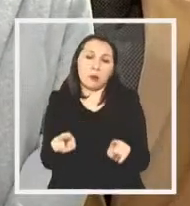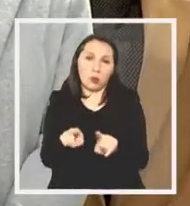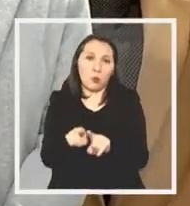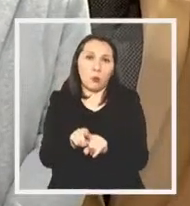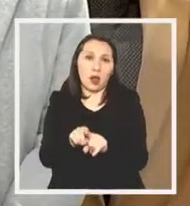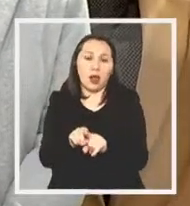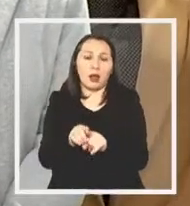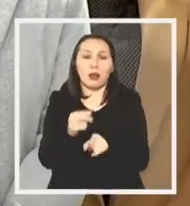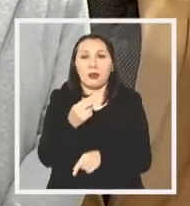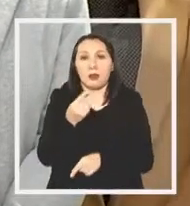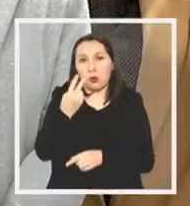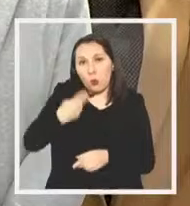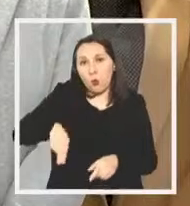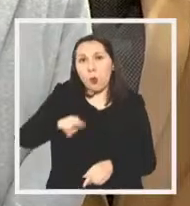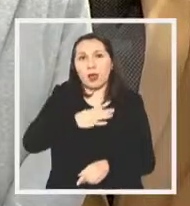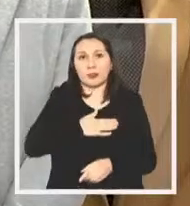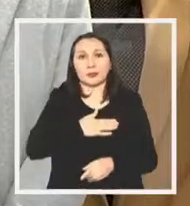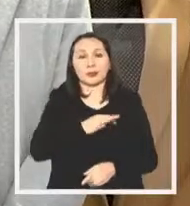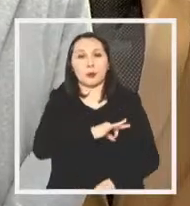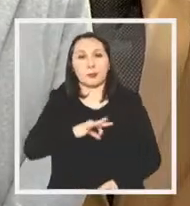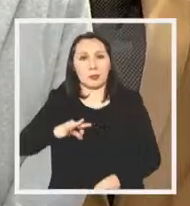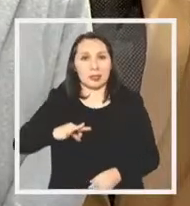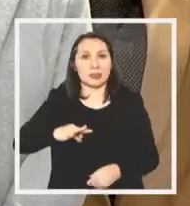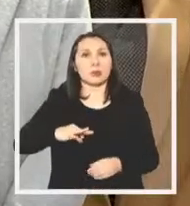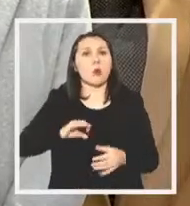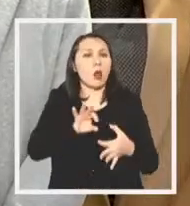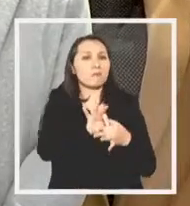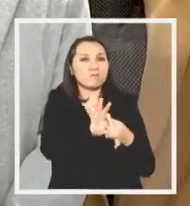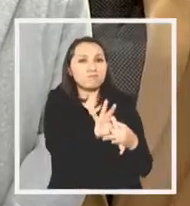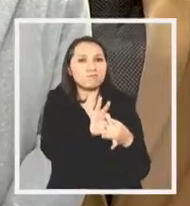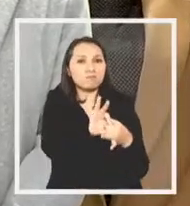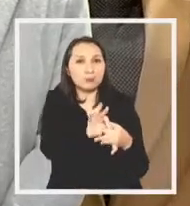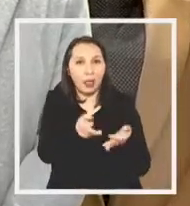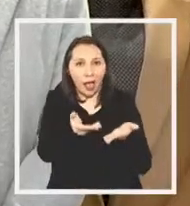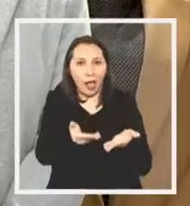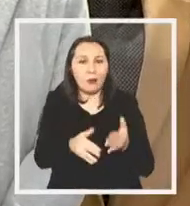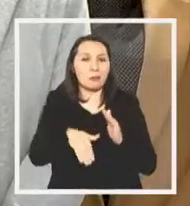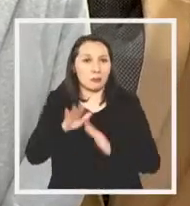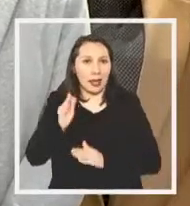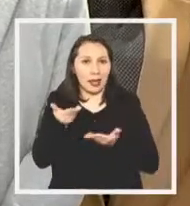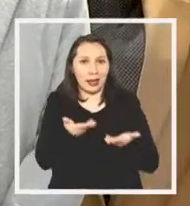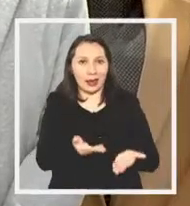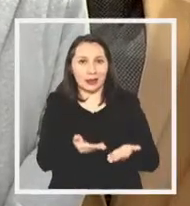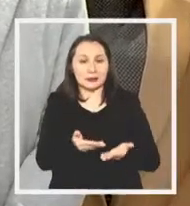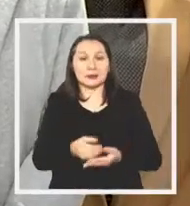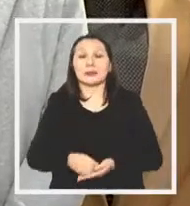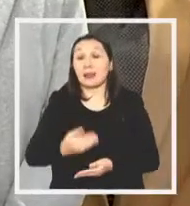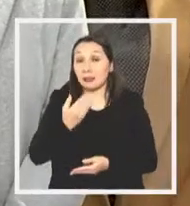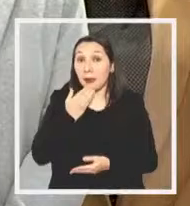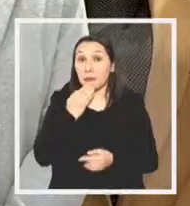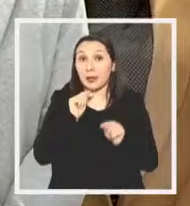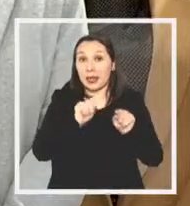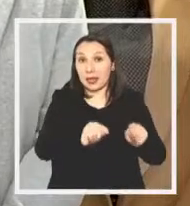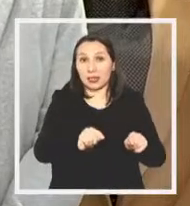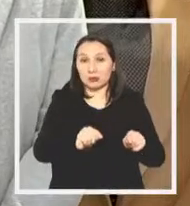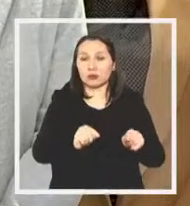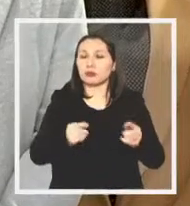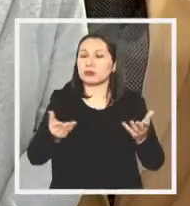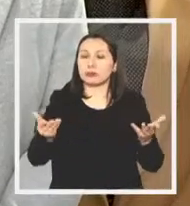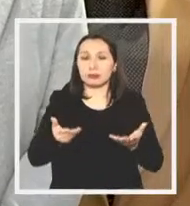forma de nuestro ministerio van a estar más ligados a él y también Esto va